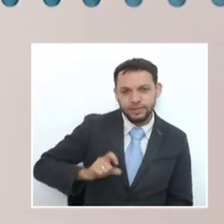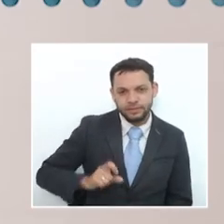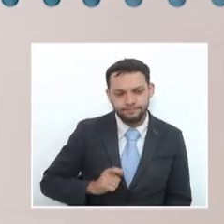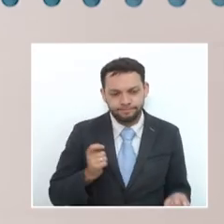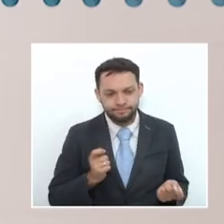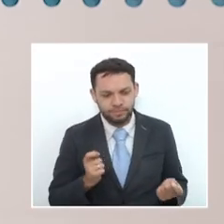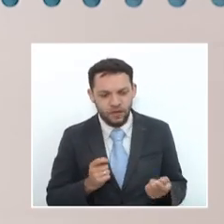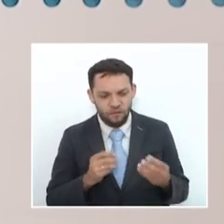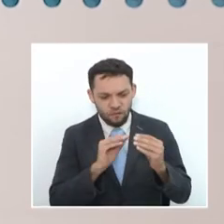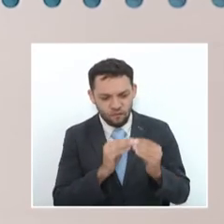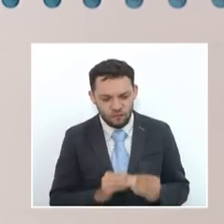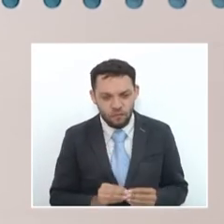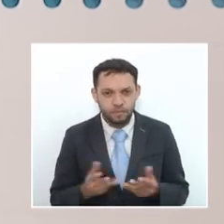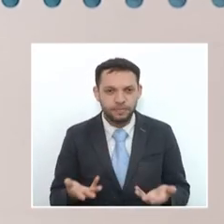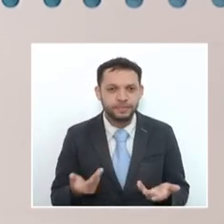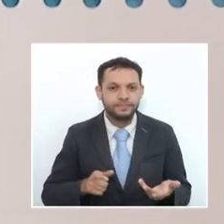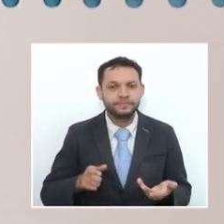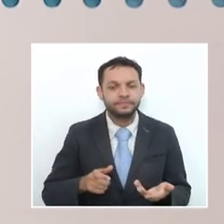riñón.